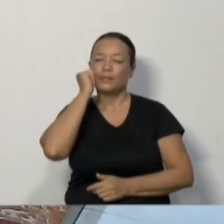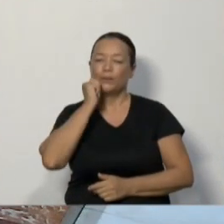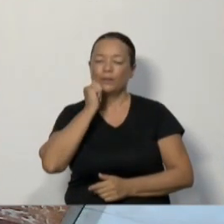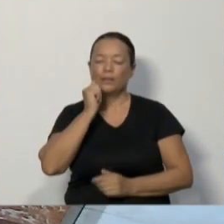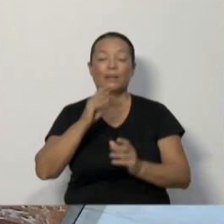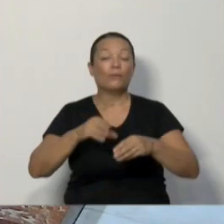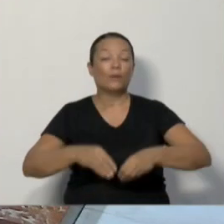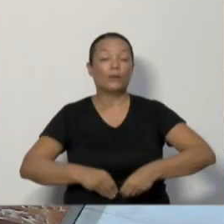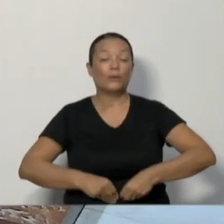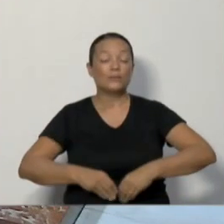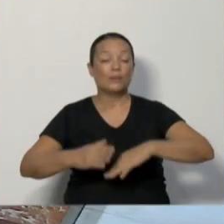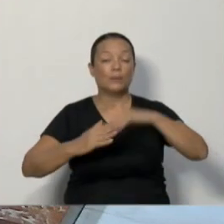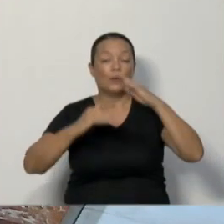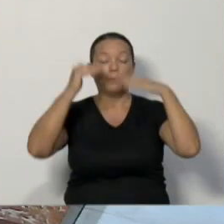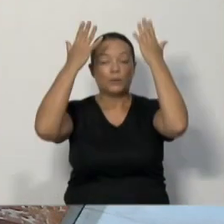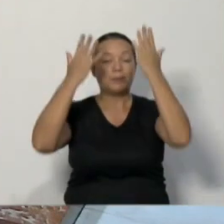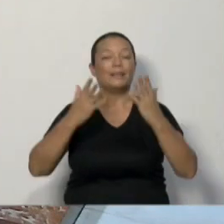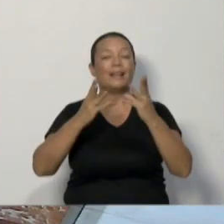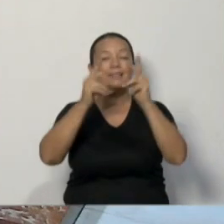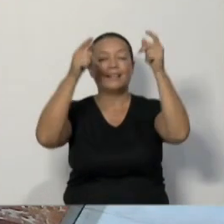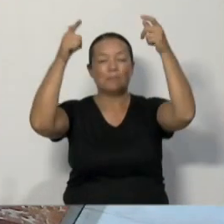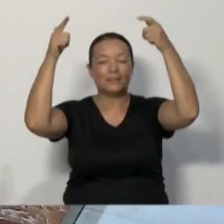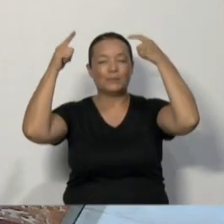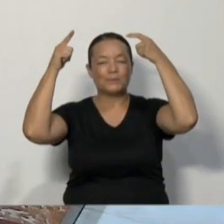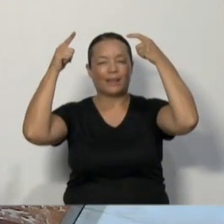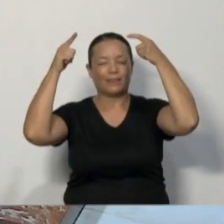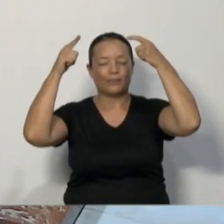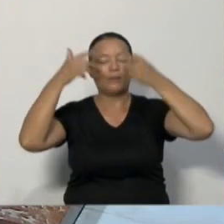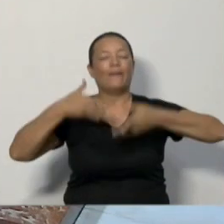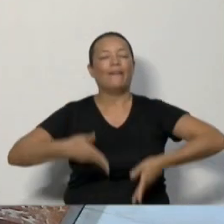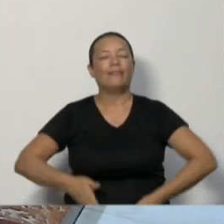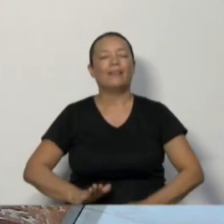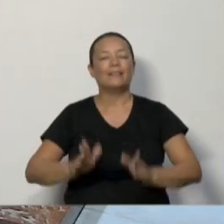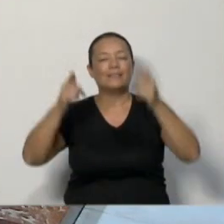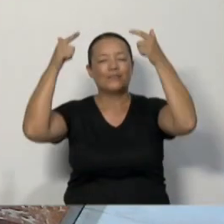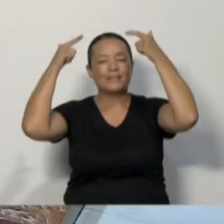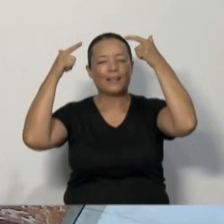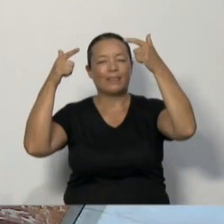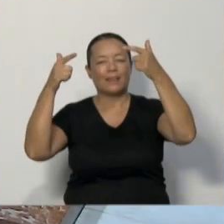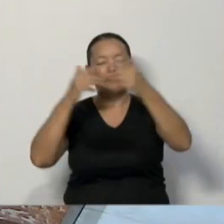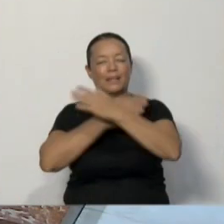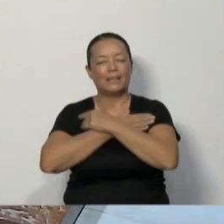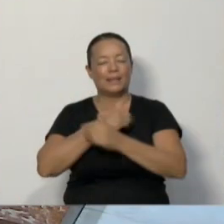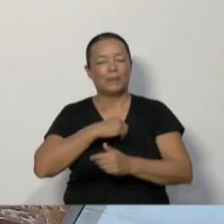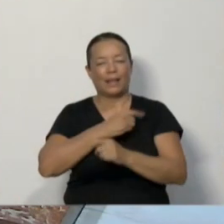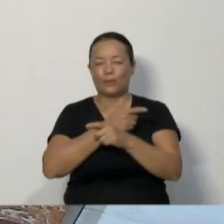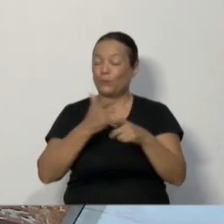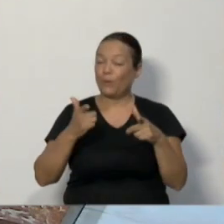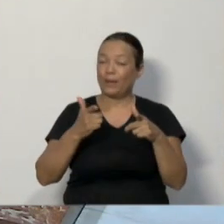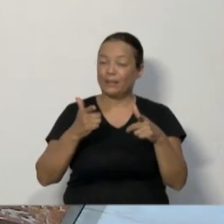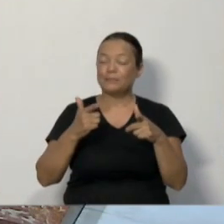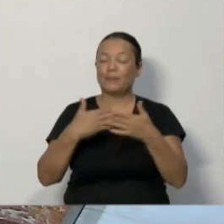Hijo, nuestro Señor, que fue concebido por obra y gracia del Espíritu Santo. Nació de Santa María